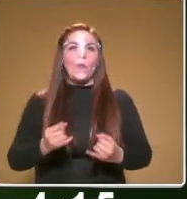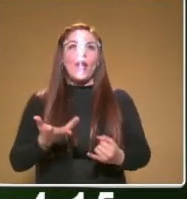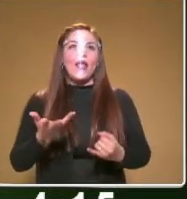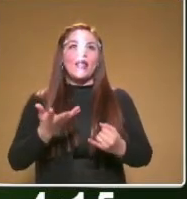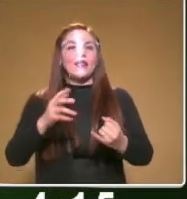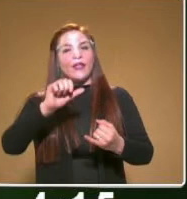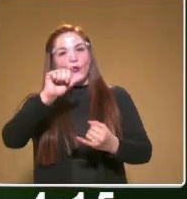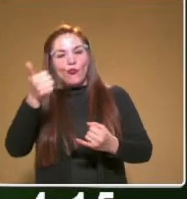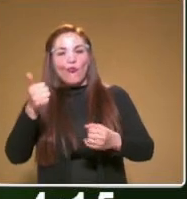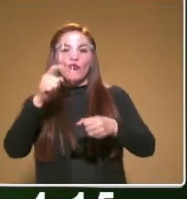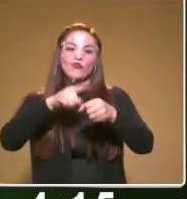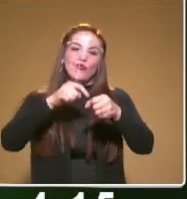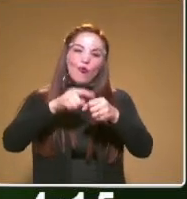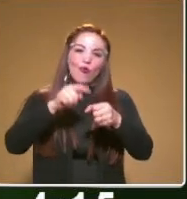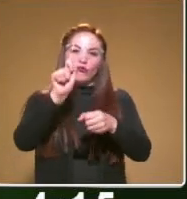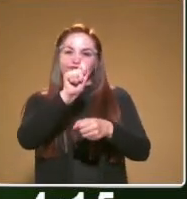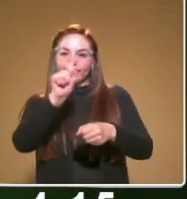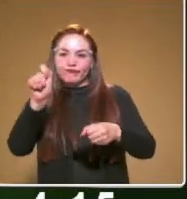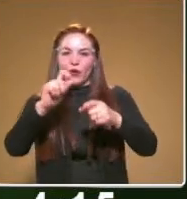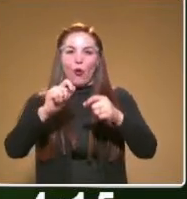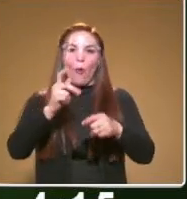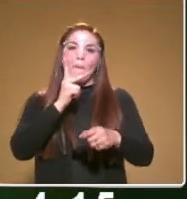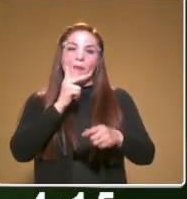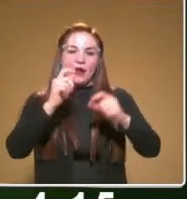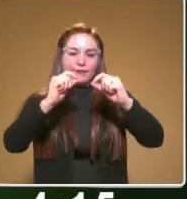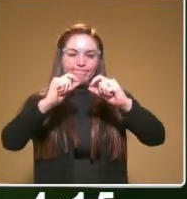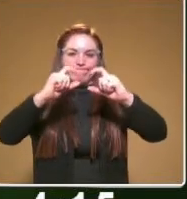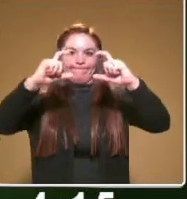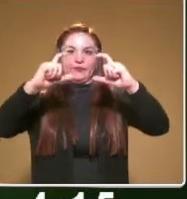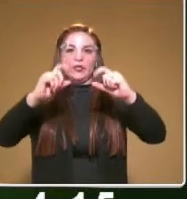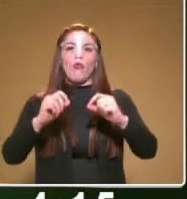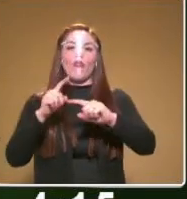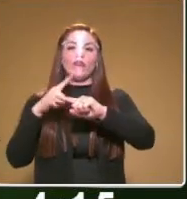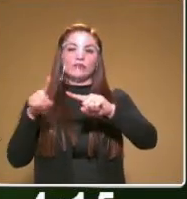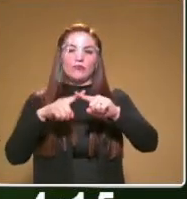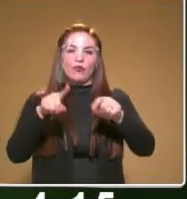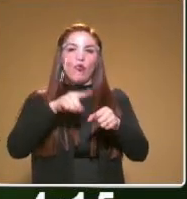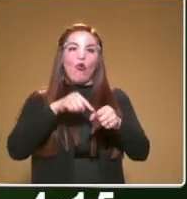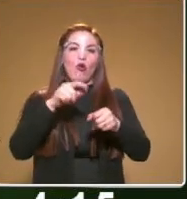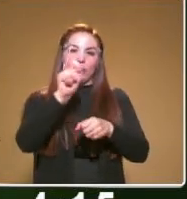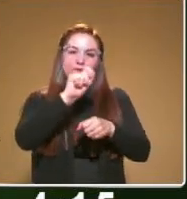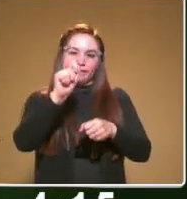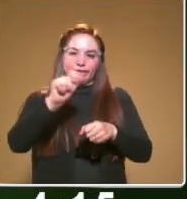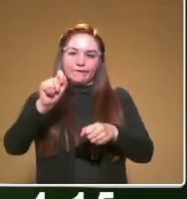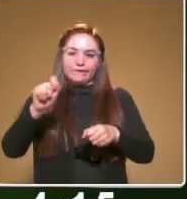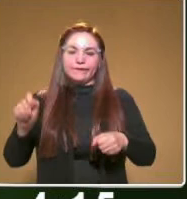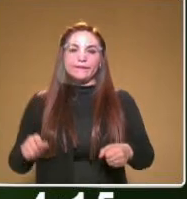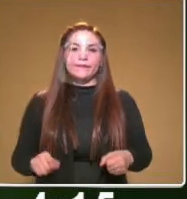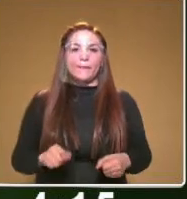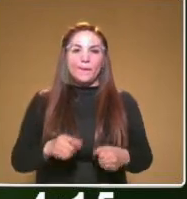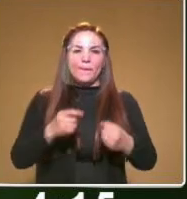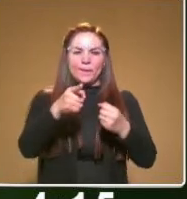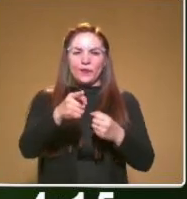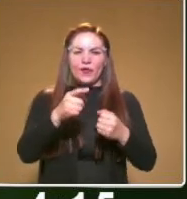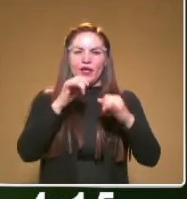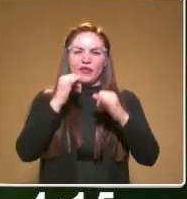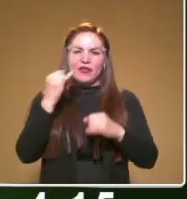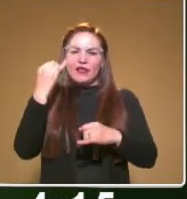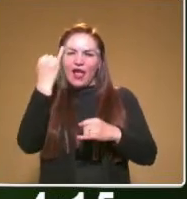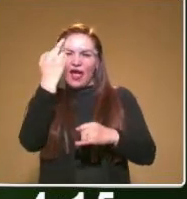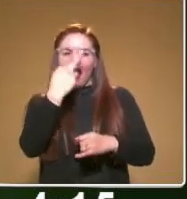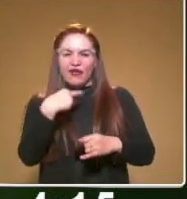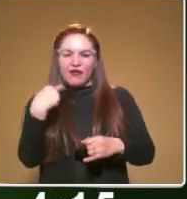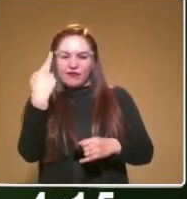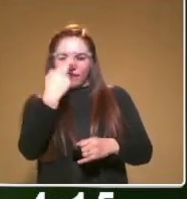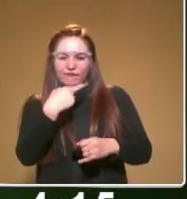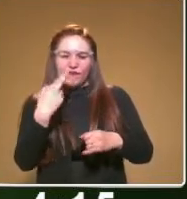de otro color o con una letra más grande o que lo sombrearan con sus colores. ¿Y de qué manera organizan la información? Bueno, pues eso nos